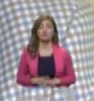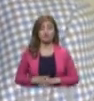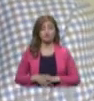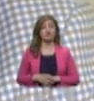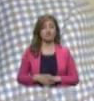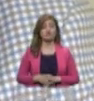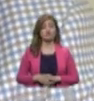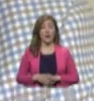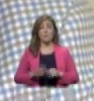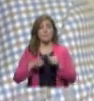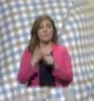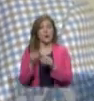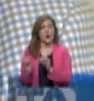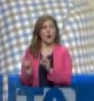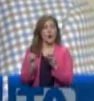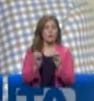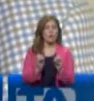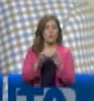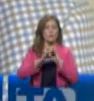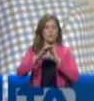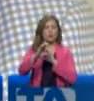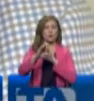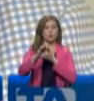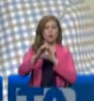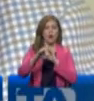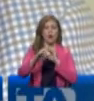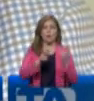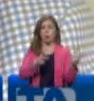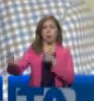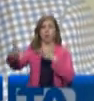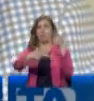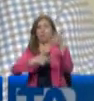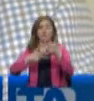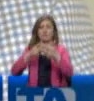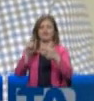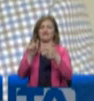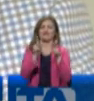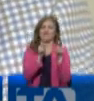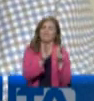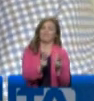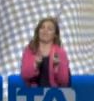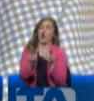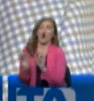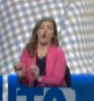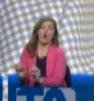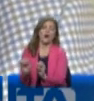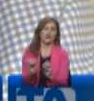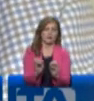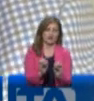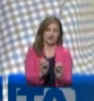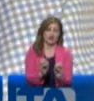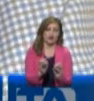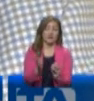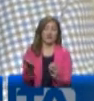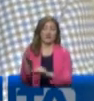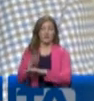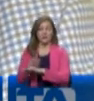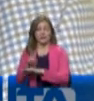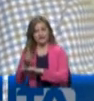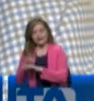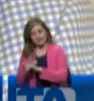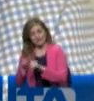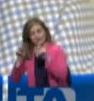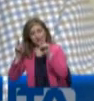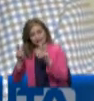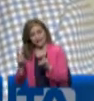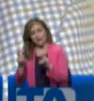no organizamos el transporte público, no vamos a conseguir que las demás acciones que van a favor de la movilidad,